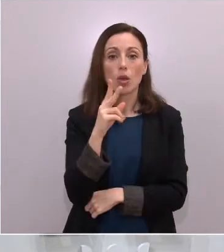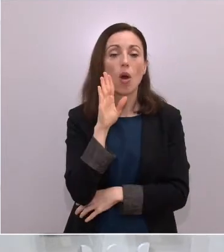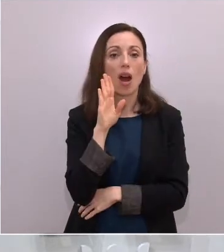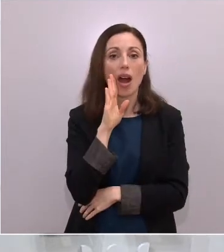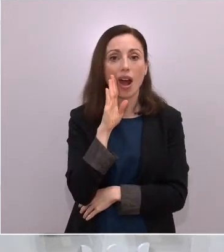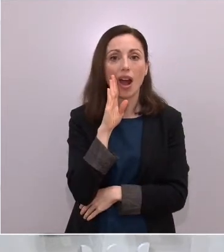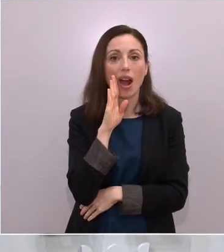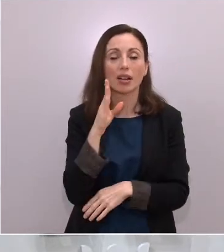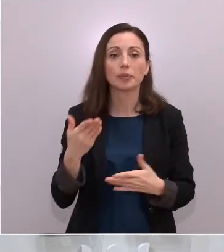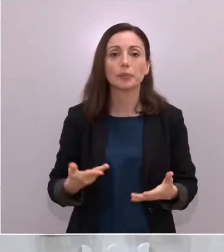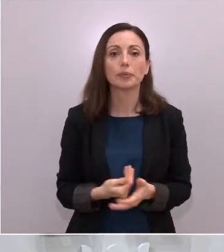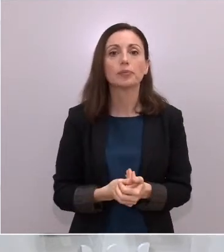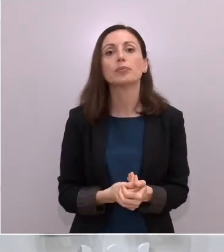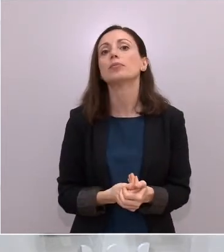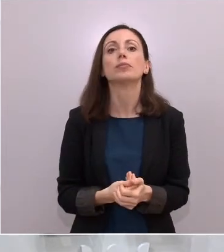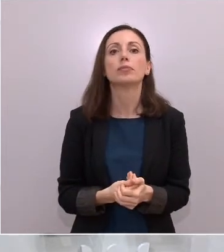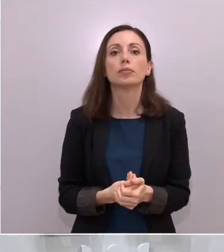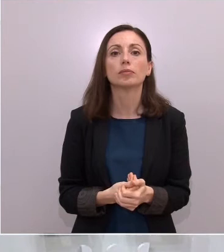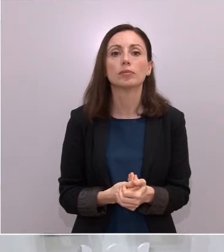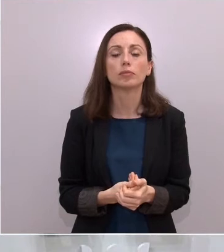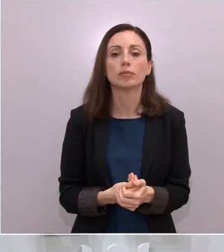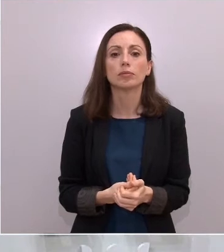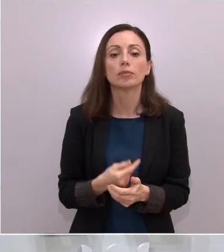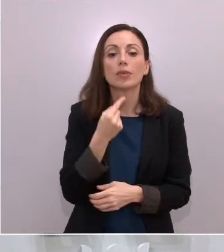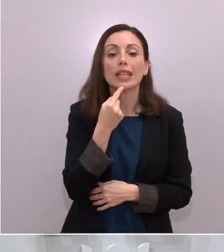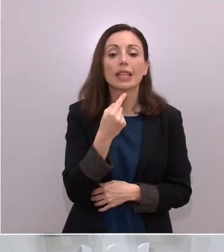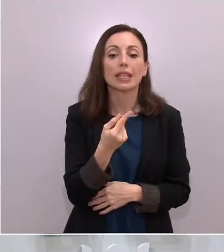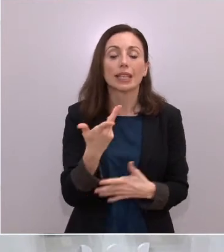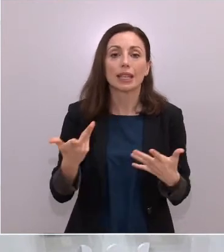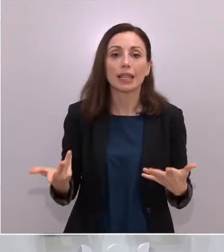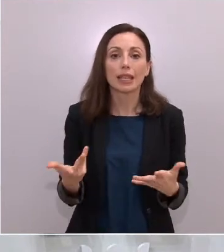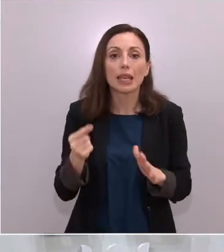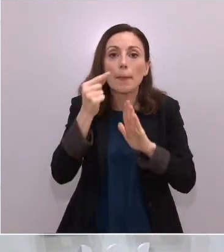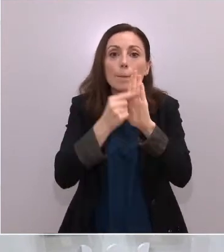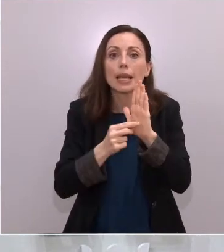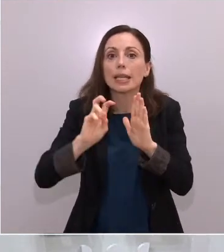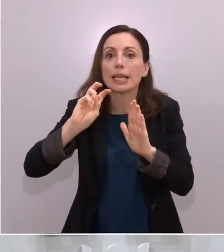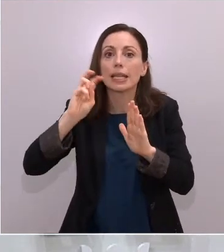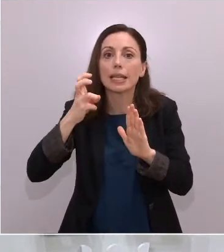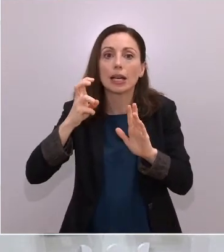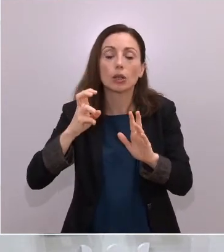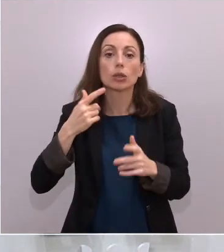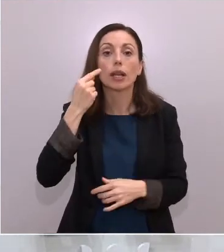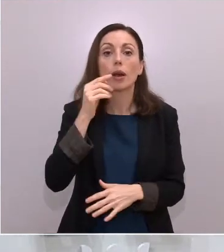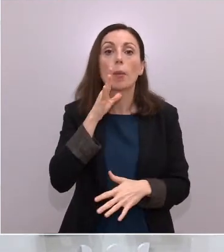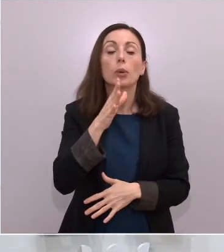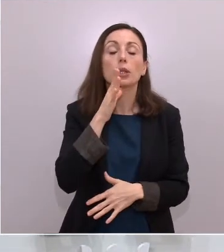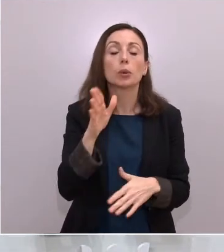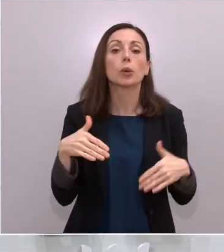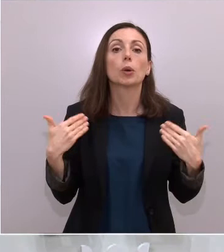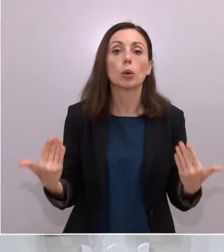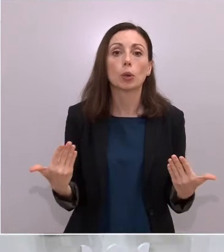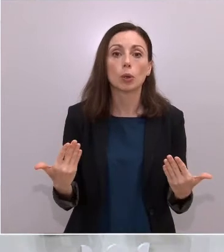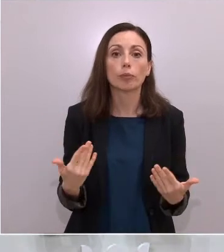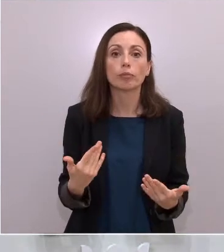antes de poder establecer o de poder indicar cualquier otra medida al respecto del desconfinamiento, porque